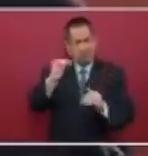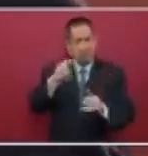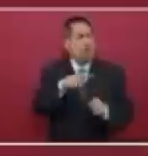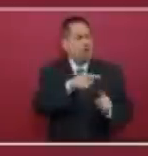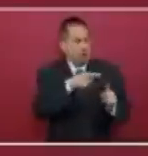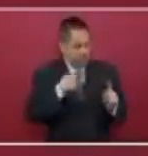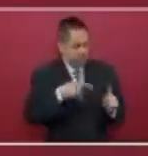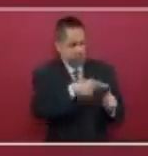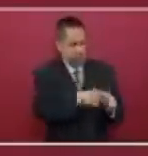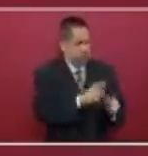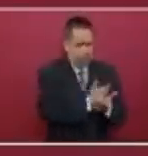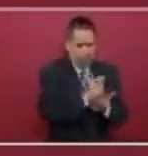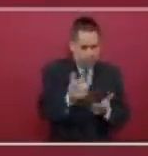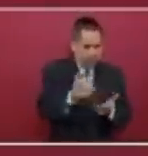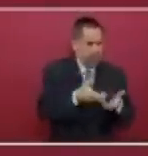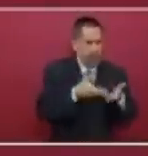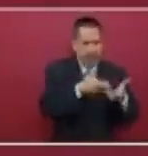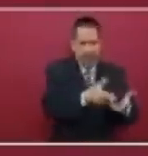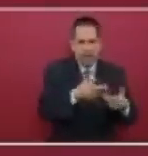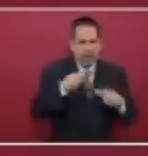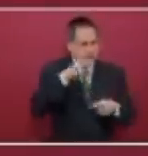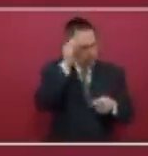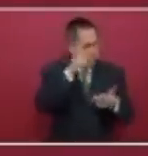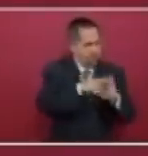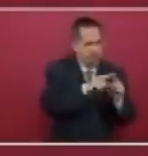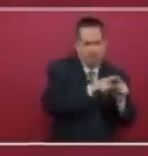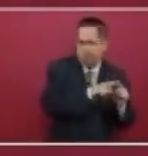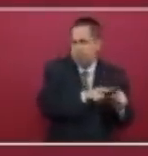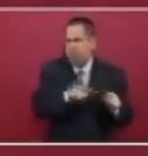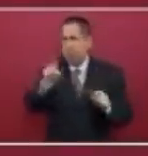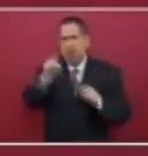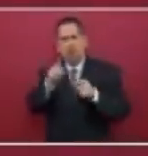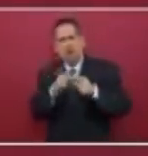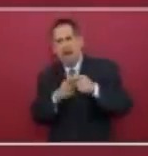viene y él